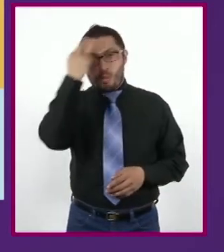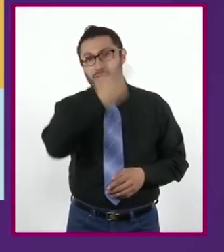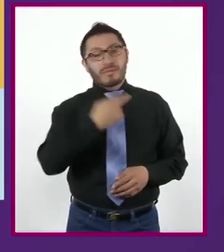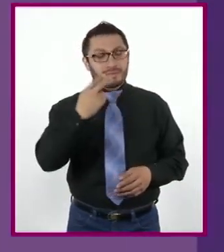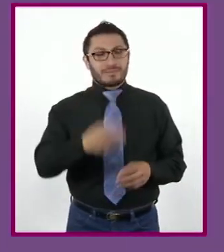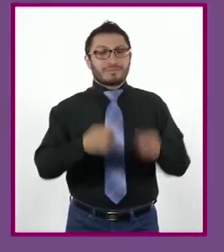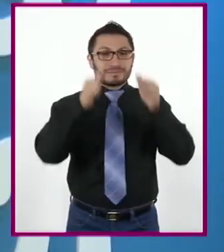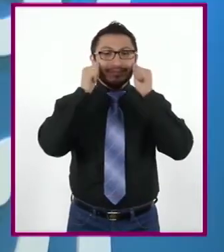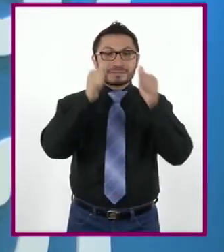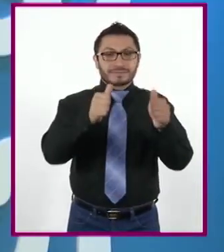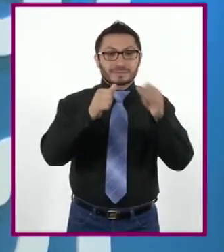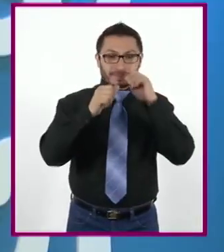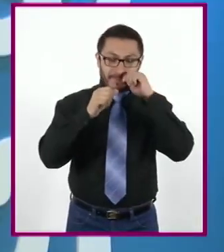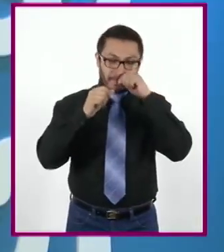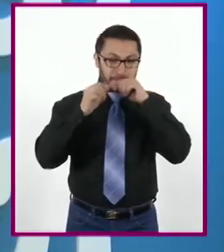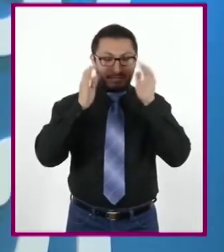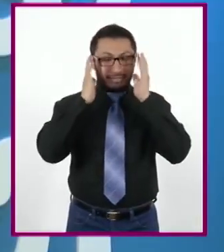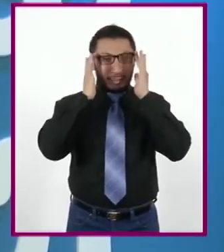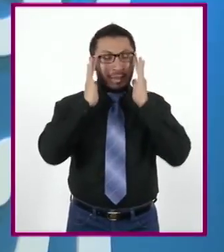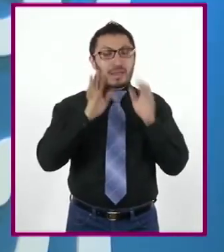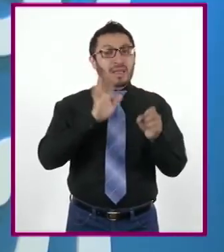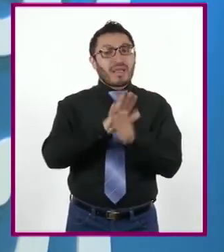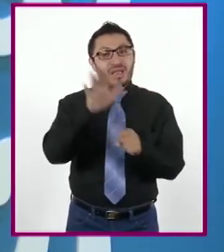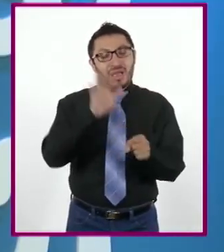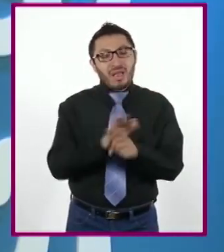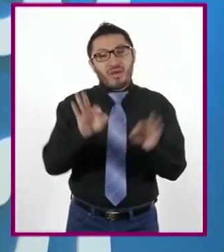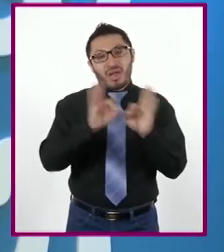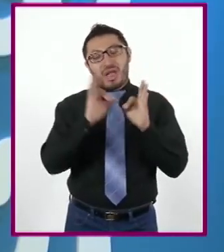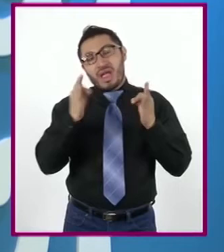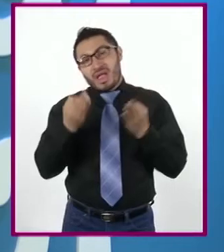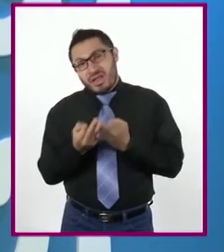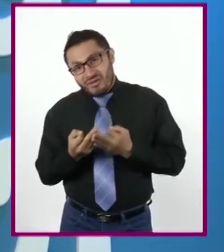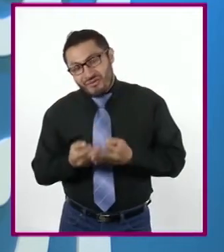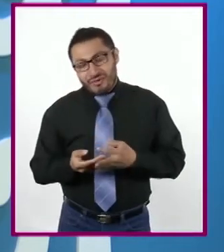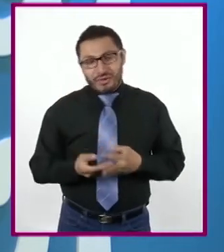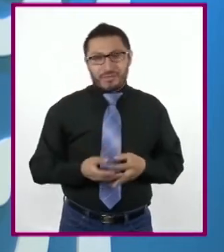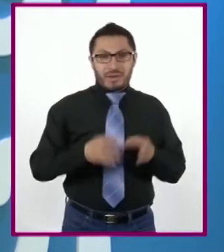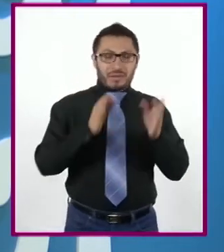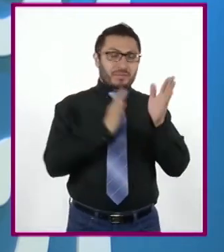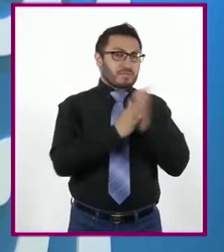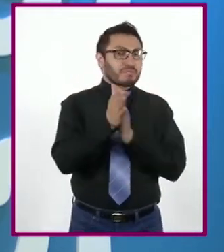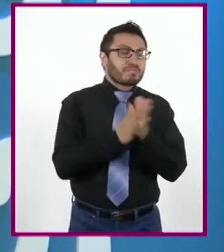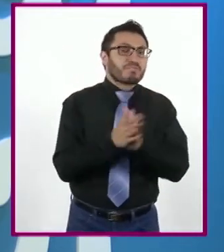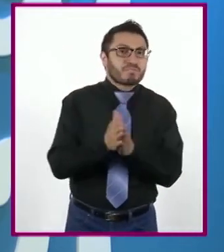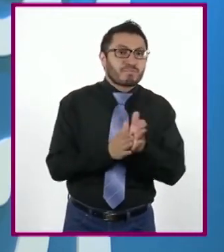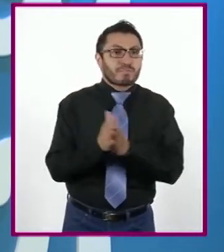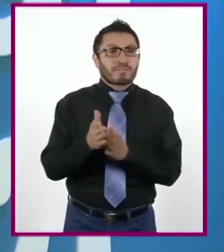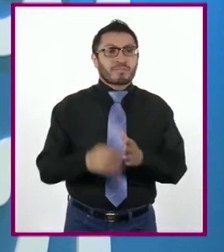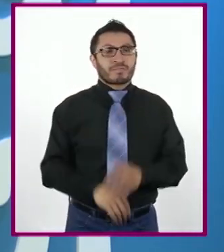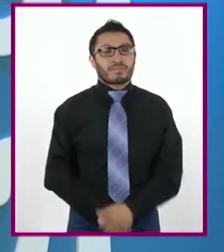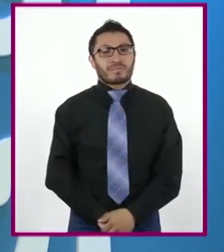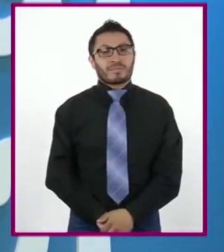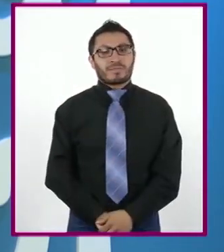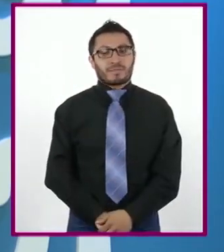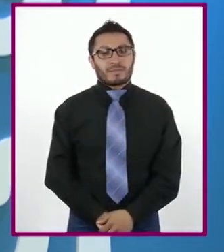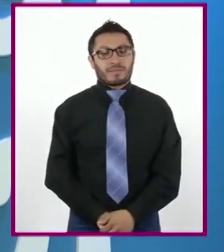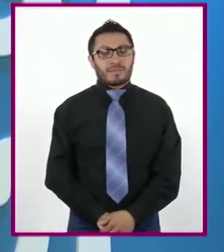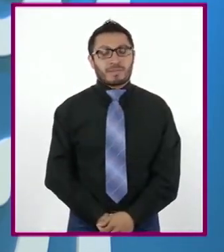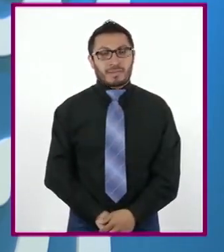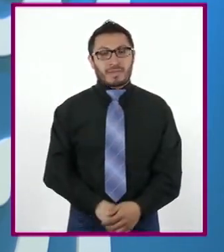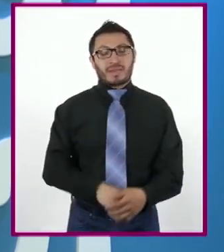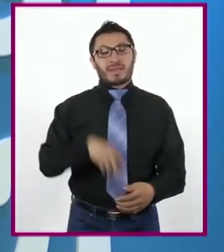atención. ¿Qué tipo de cuadrilátero es el chocolate? Por ser